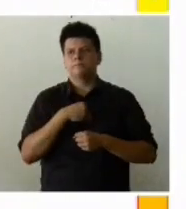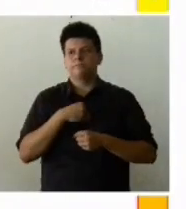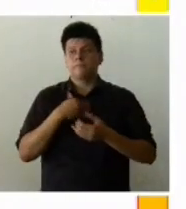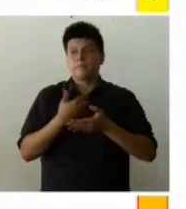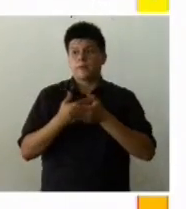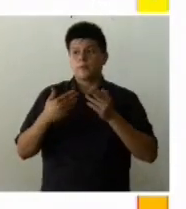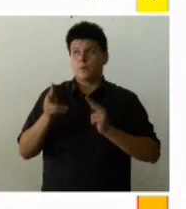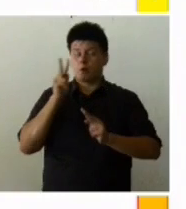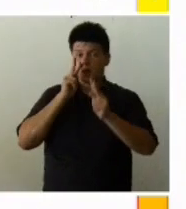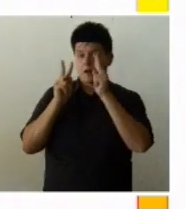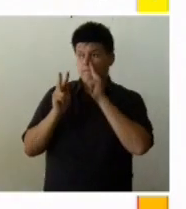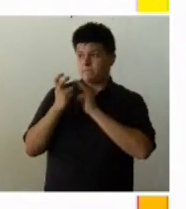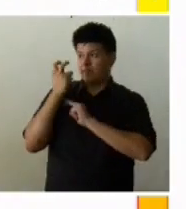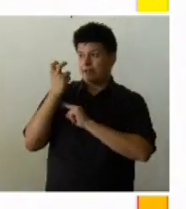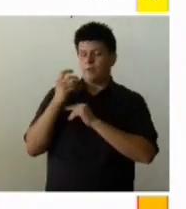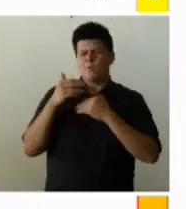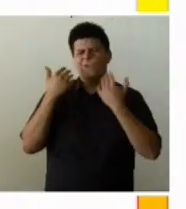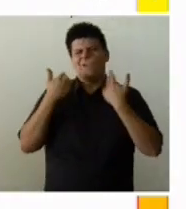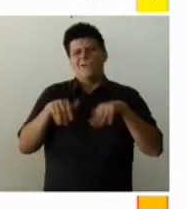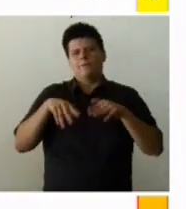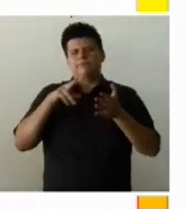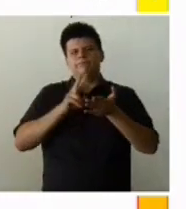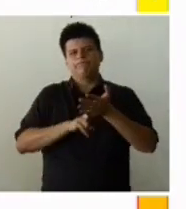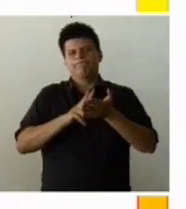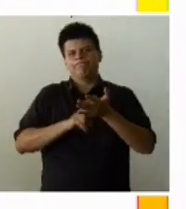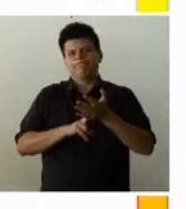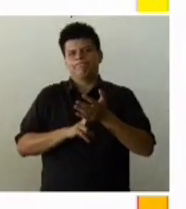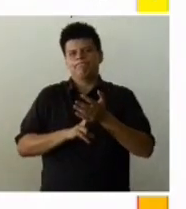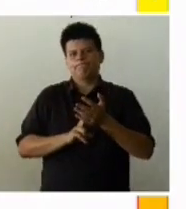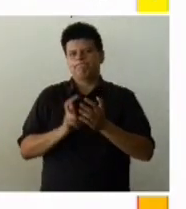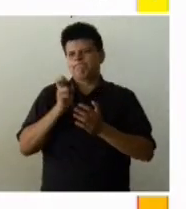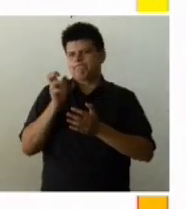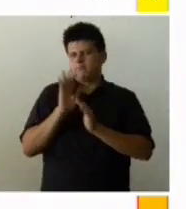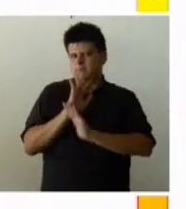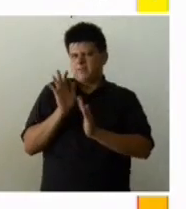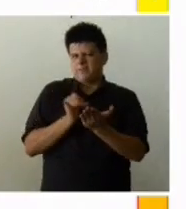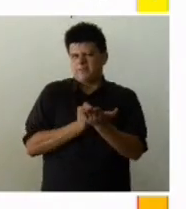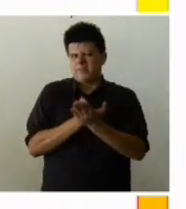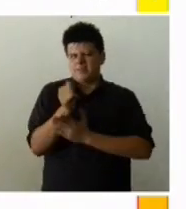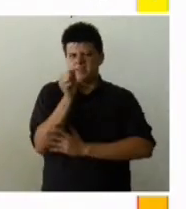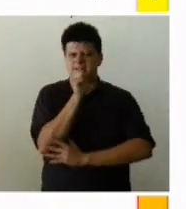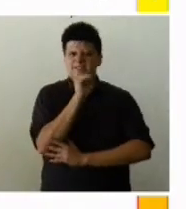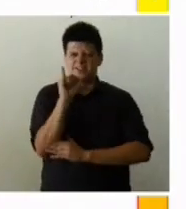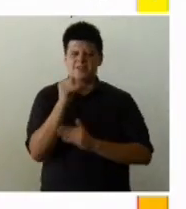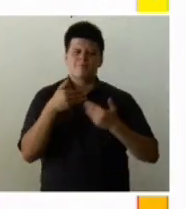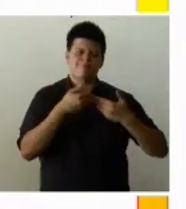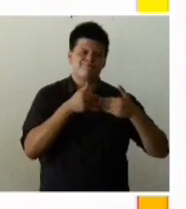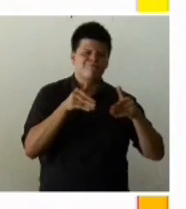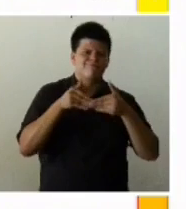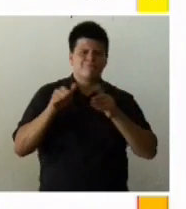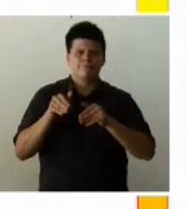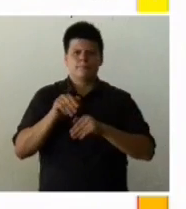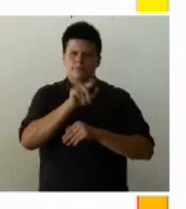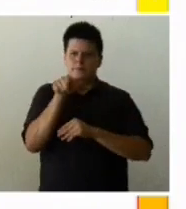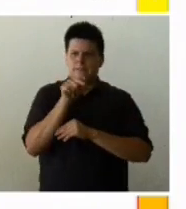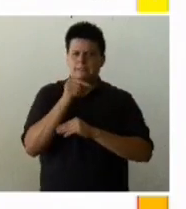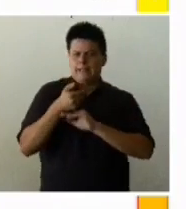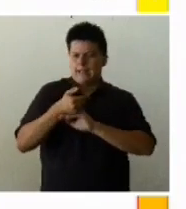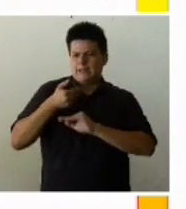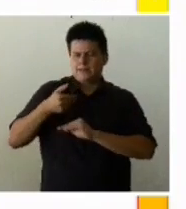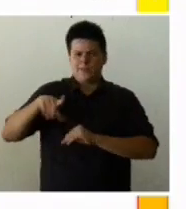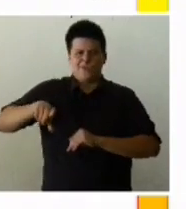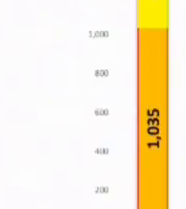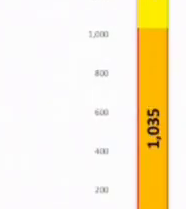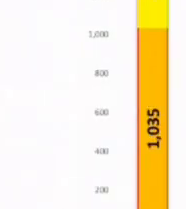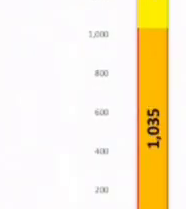Observen, esto es muy importante y por eso se tomó esta decisión. Ustedes recuerdan que el gobernador, un